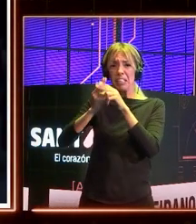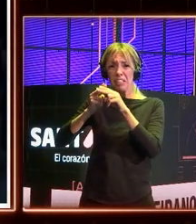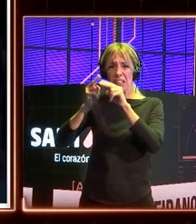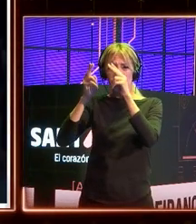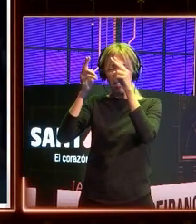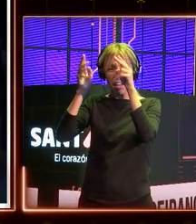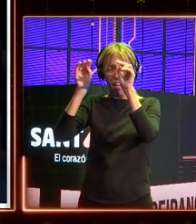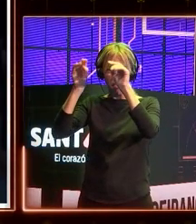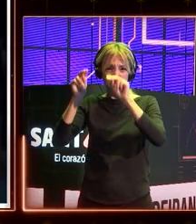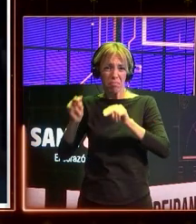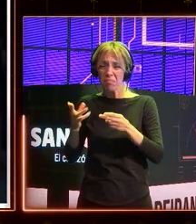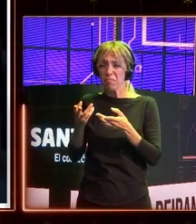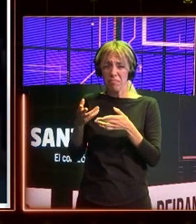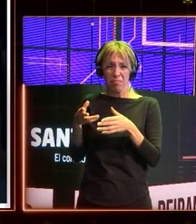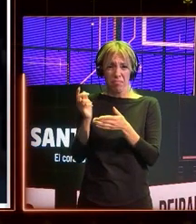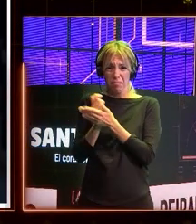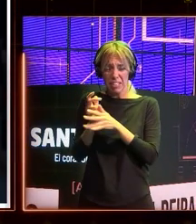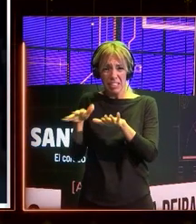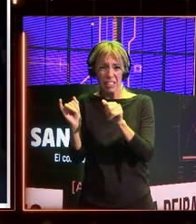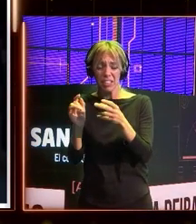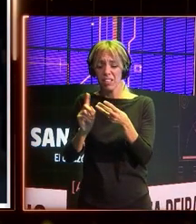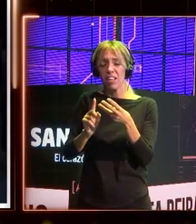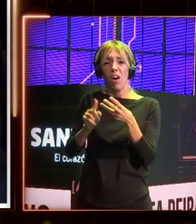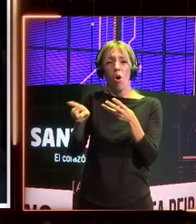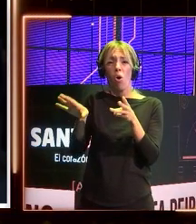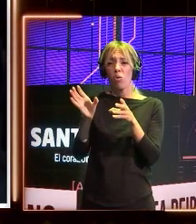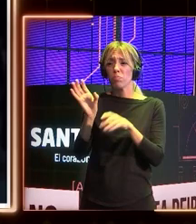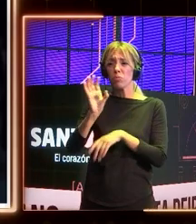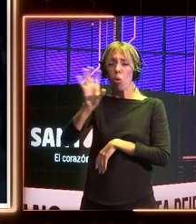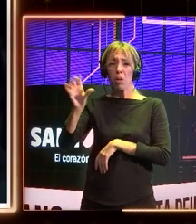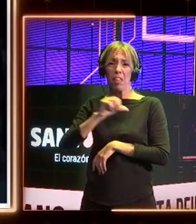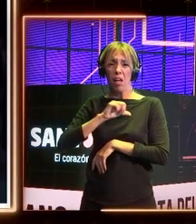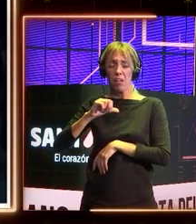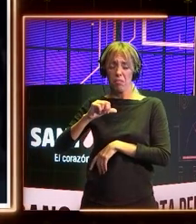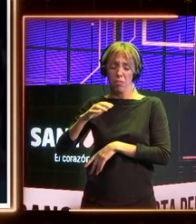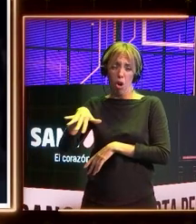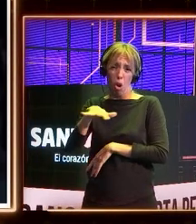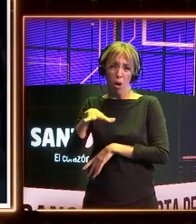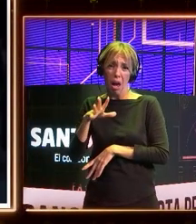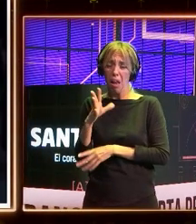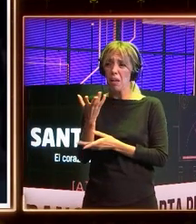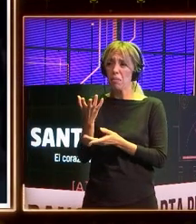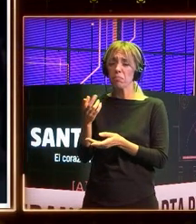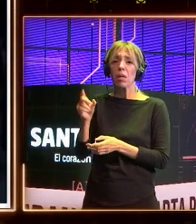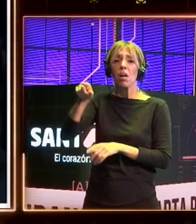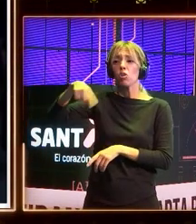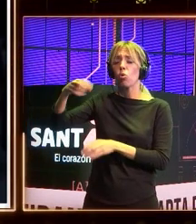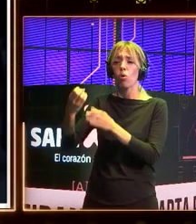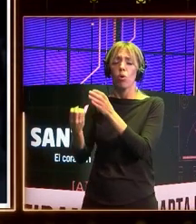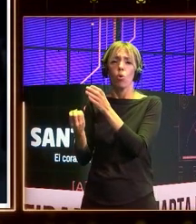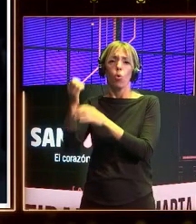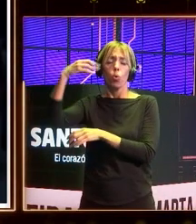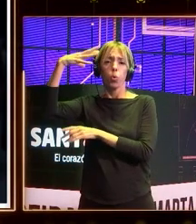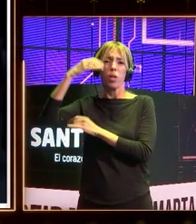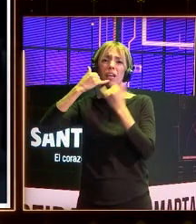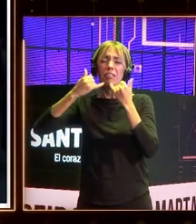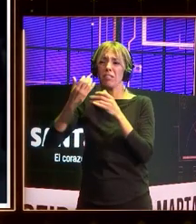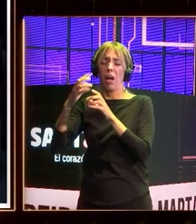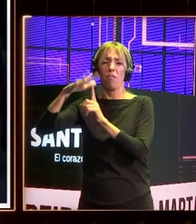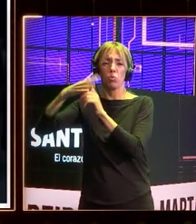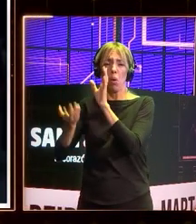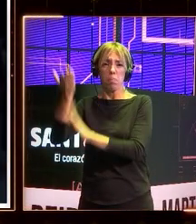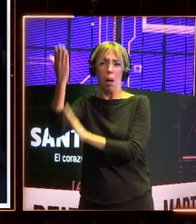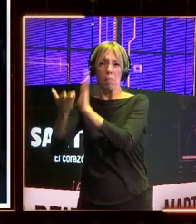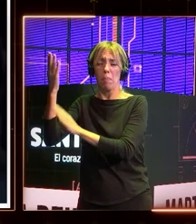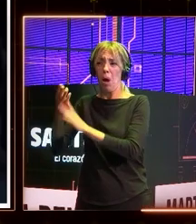ni dar explicaciones a las comunidades locales de por qué les sube tanto la luz o por qué les está bajando tanto el agua. Y